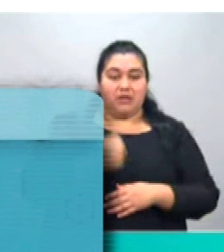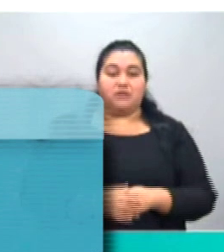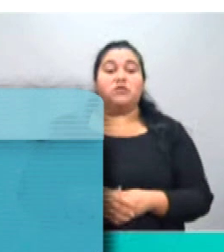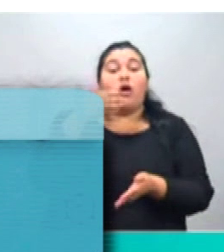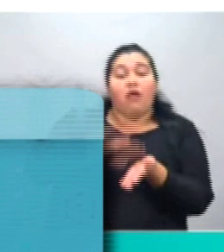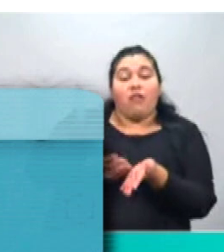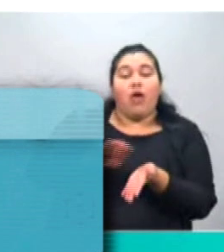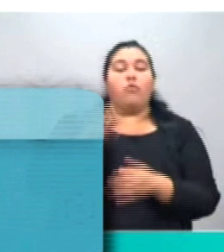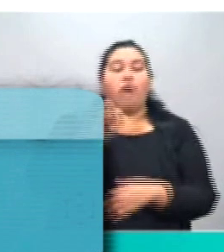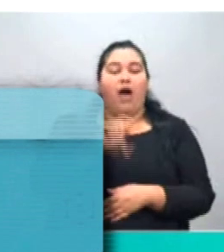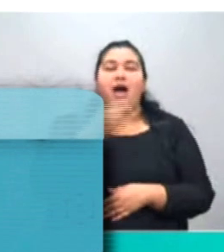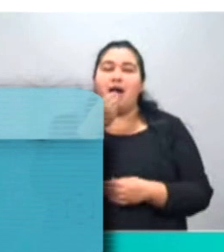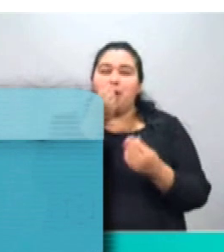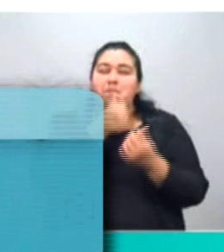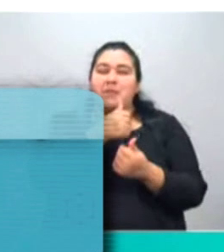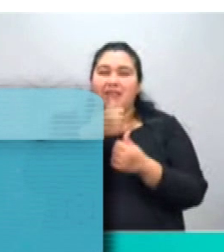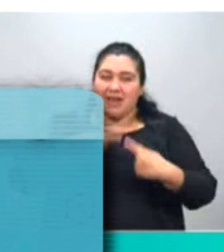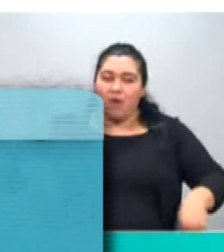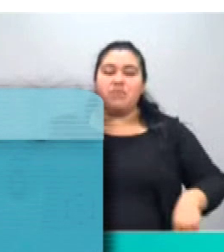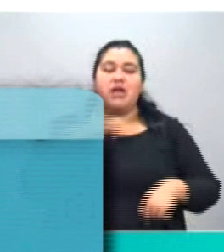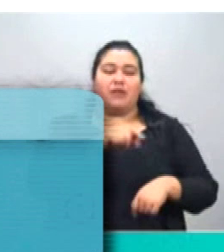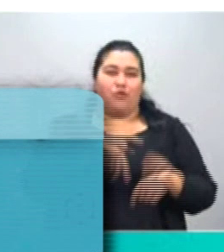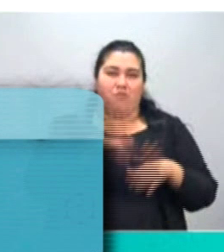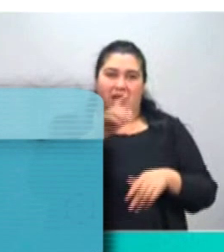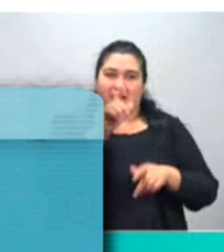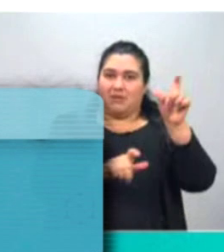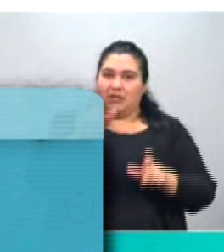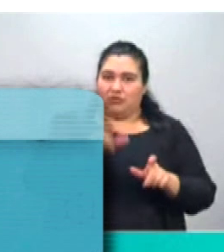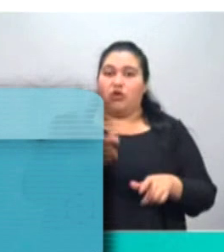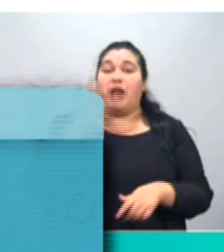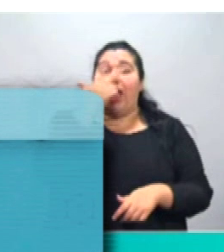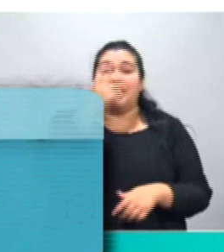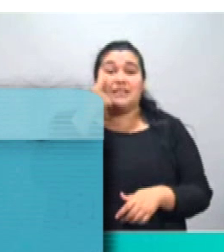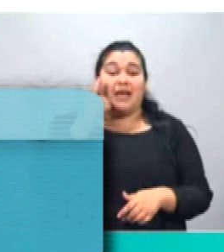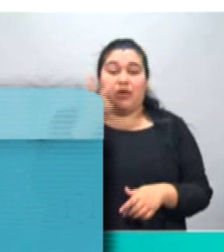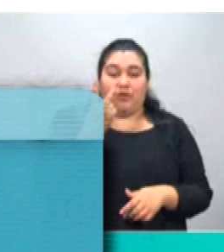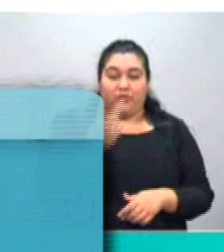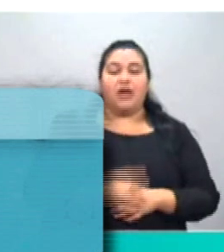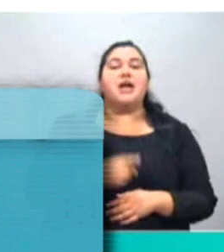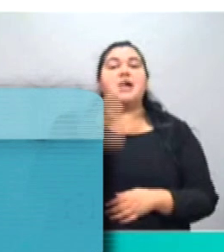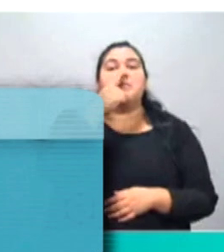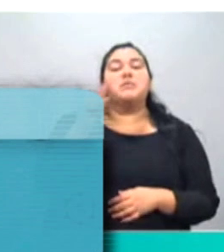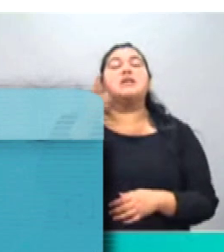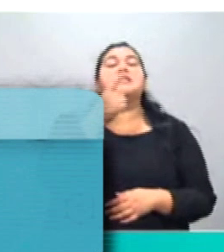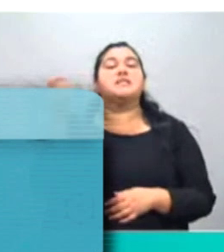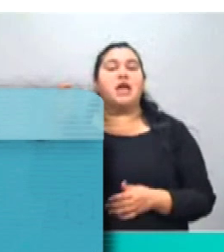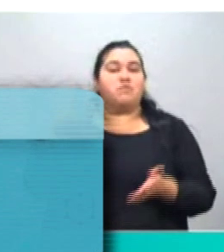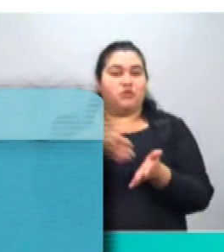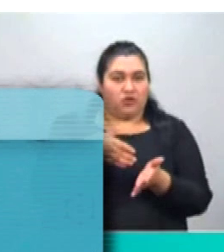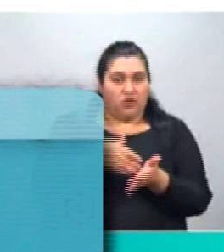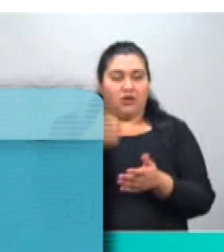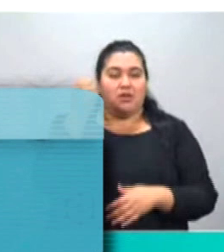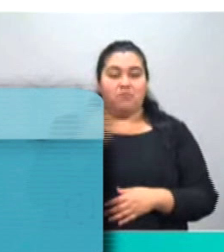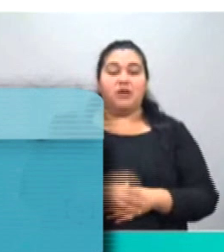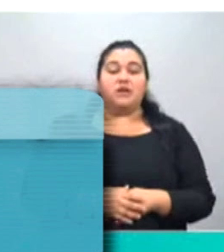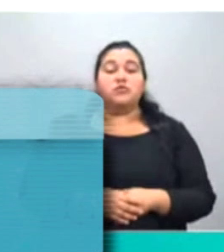en medicamentos para tratamientos antirretrovirales de personas con HIV por más de 1.100 millones de pesos, deudas